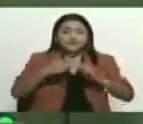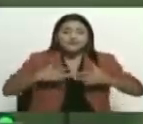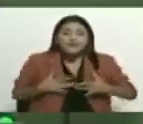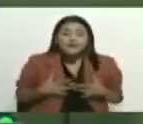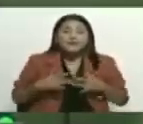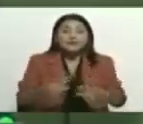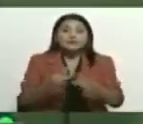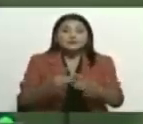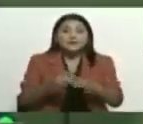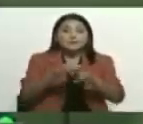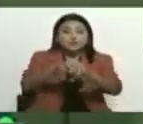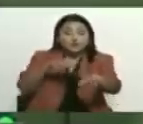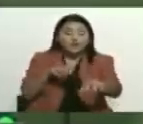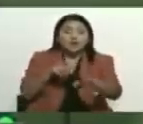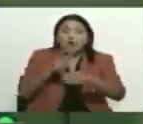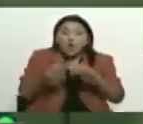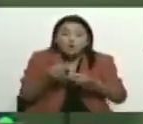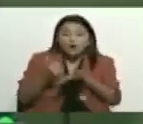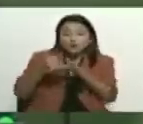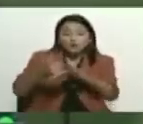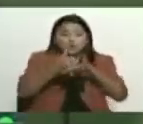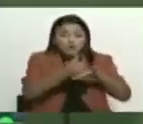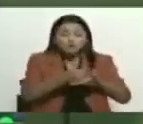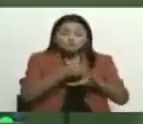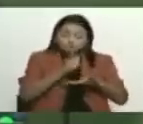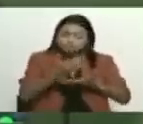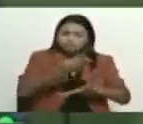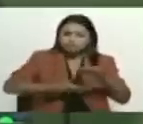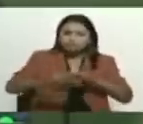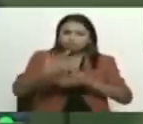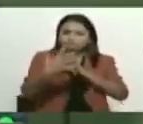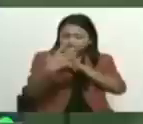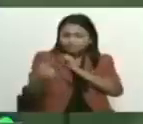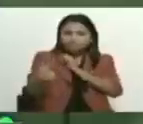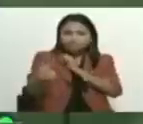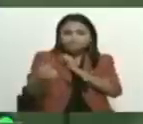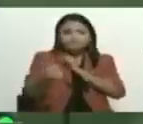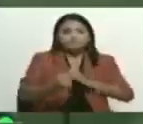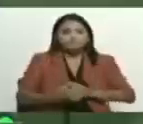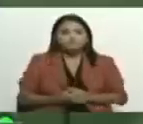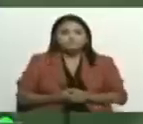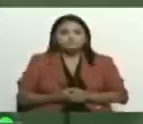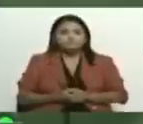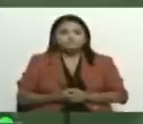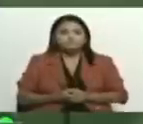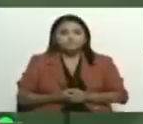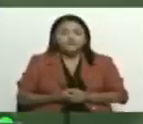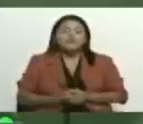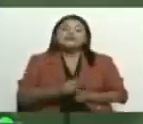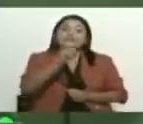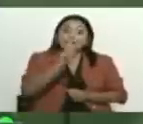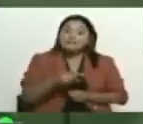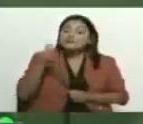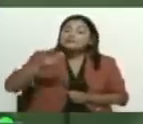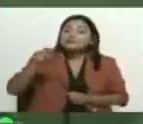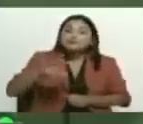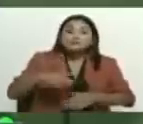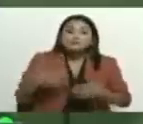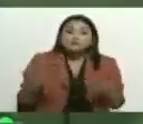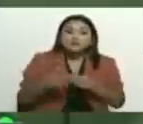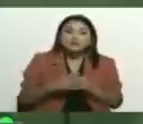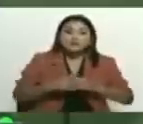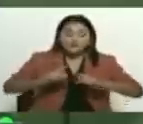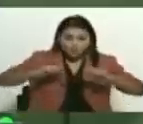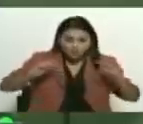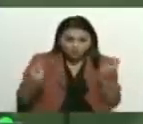colectivos a partir de la cooperación, la tolerancia y el entendimiento. Se hace igualmente necesario avanzar en la reforma